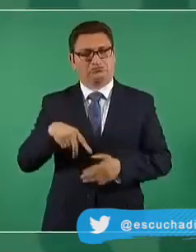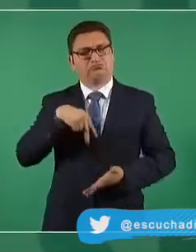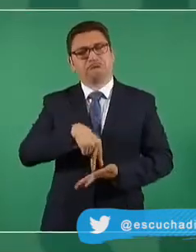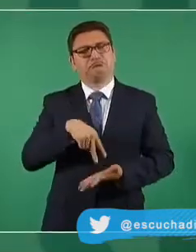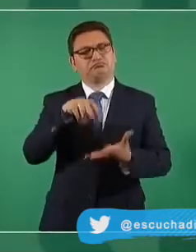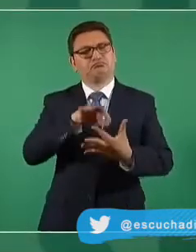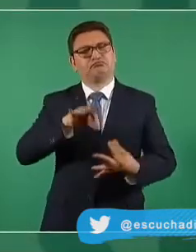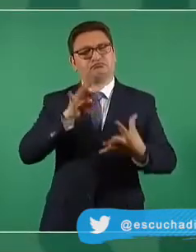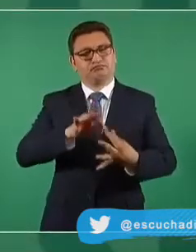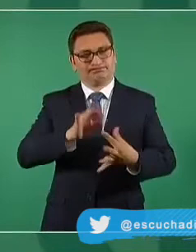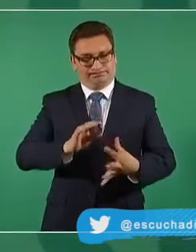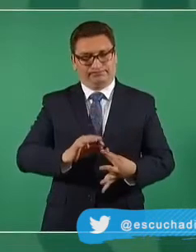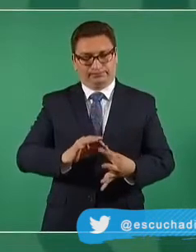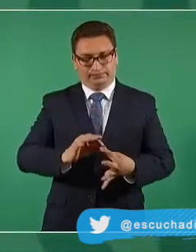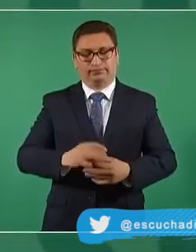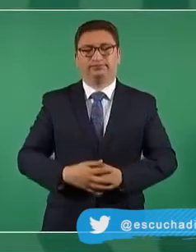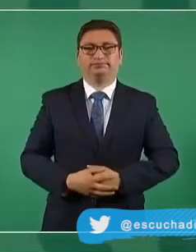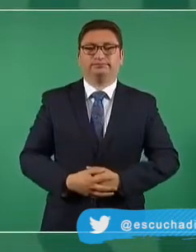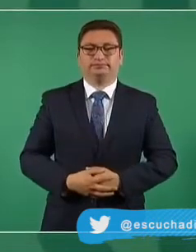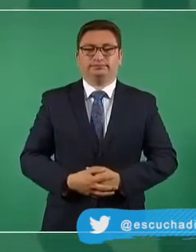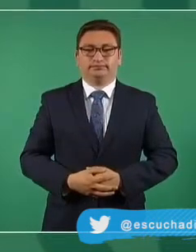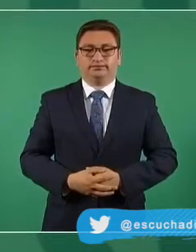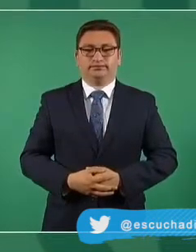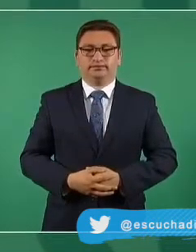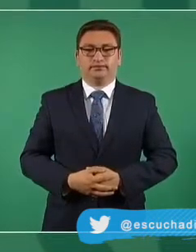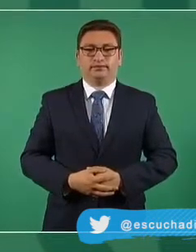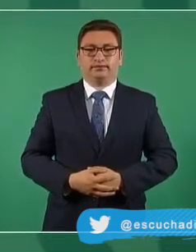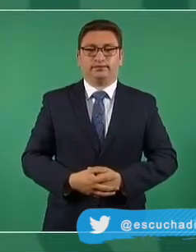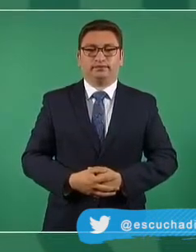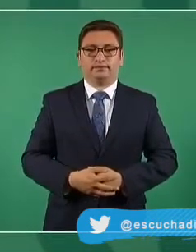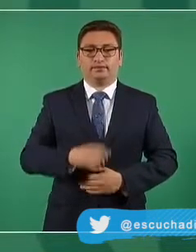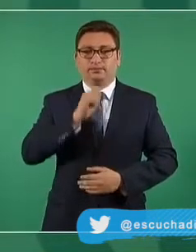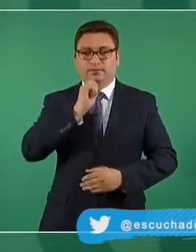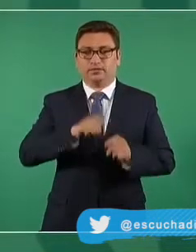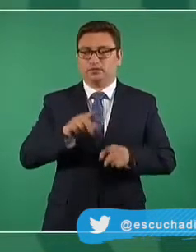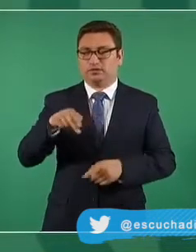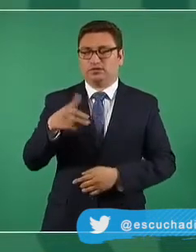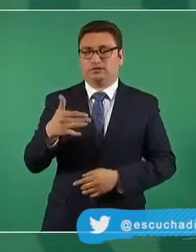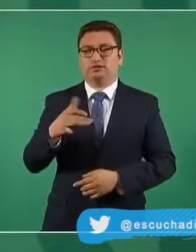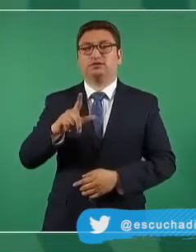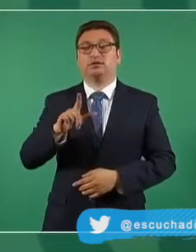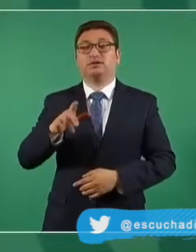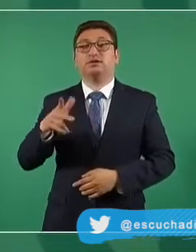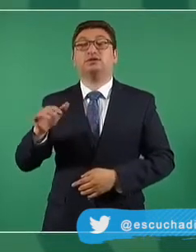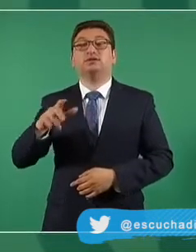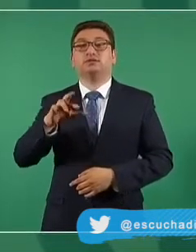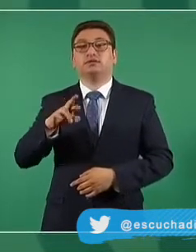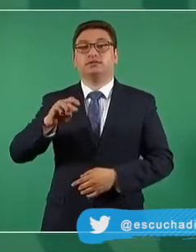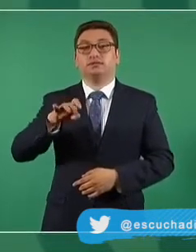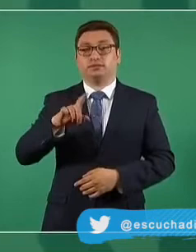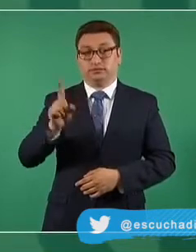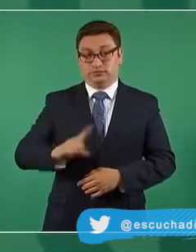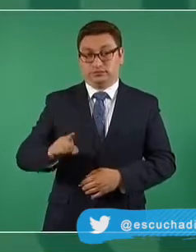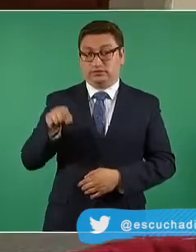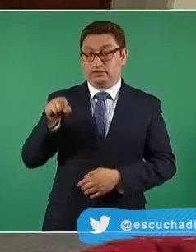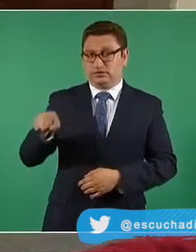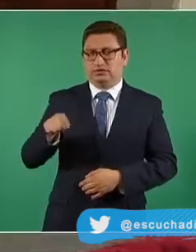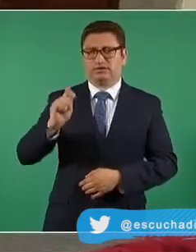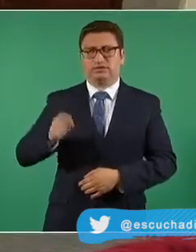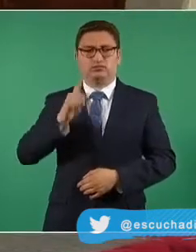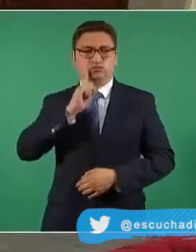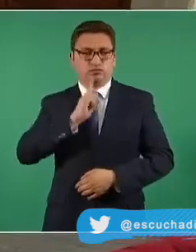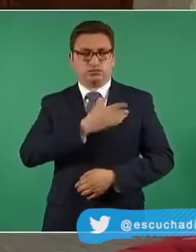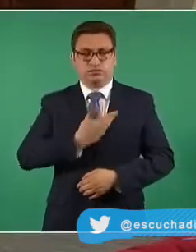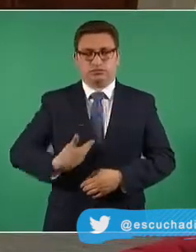en la Ciudad de México menciona que se realizó una encuesta que arrojó que 7 de cada 10 niños y niñas quieren regresar a clases.